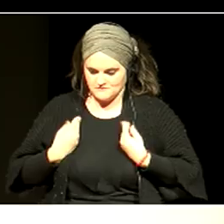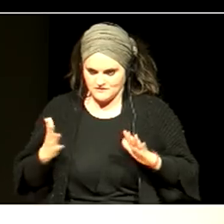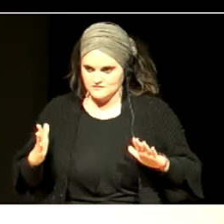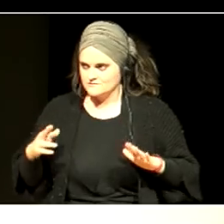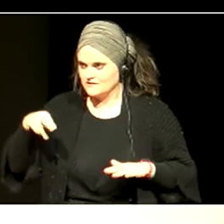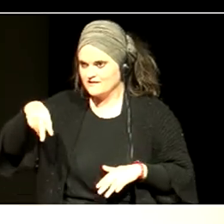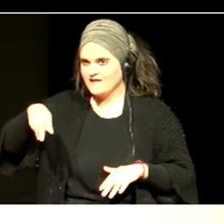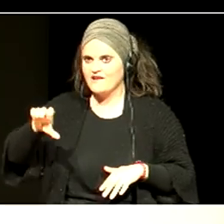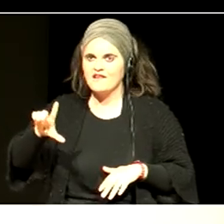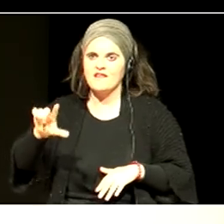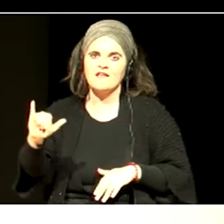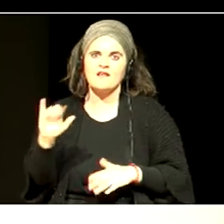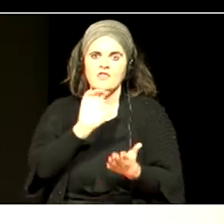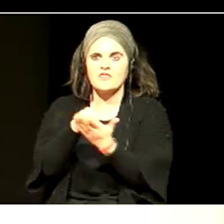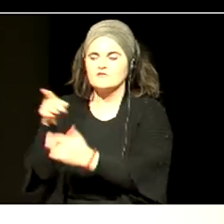que